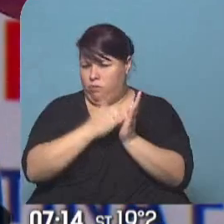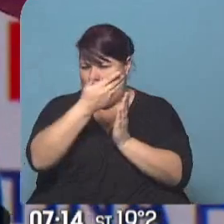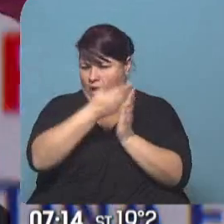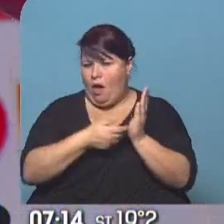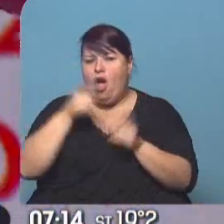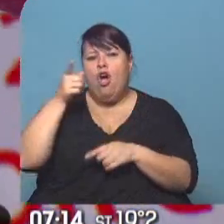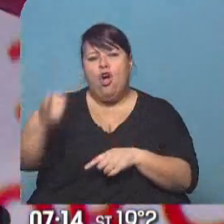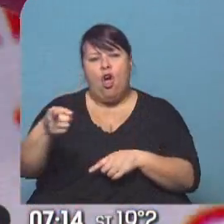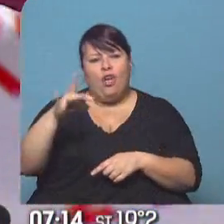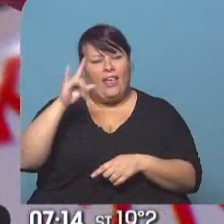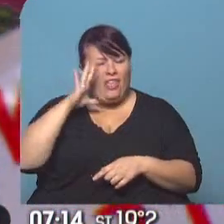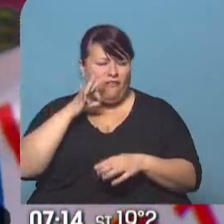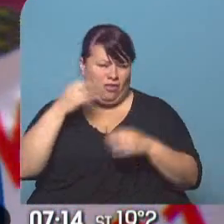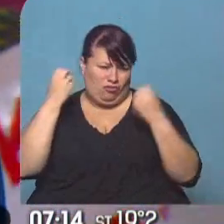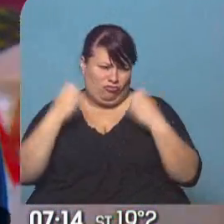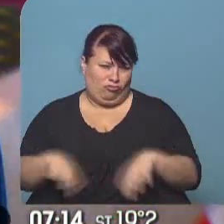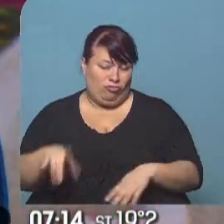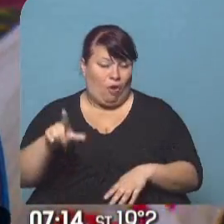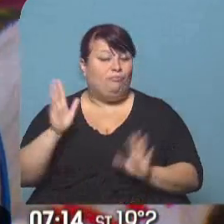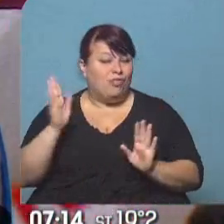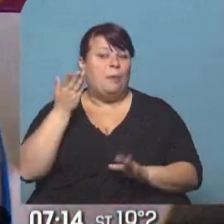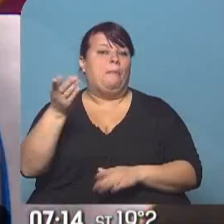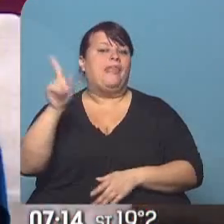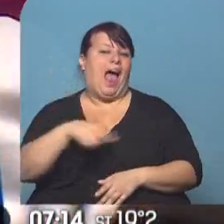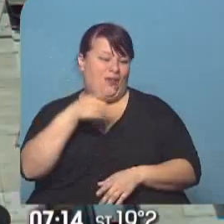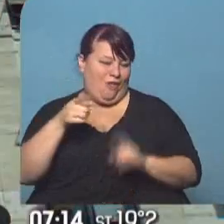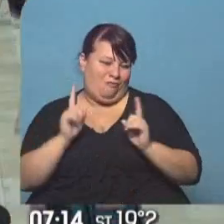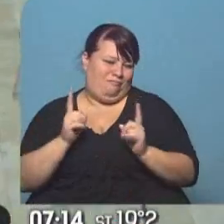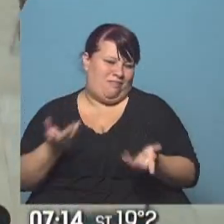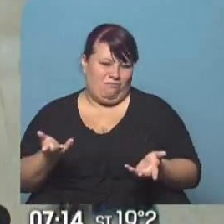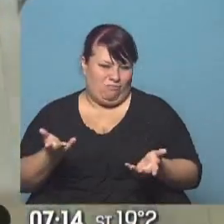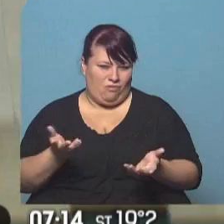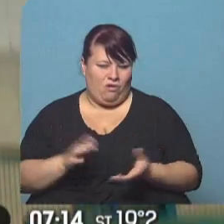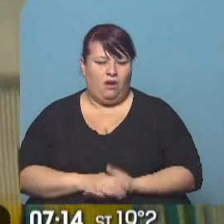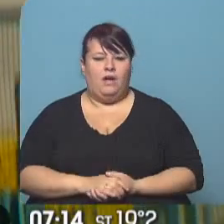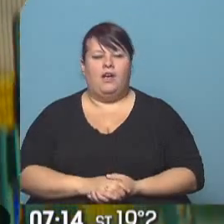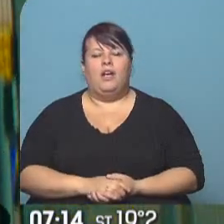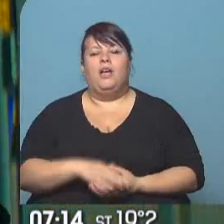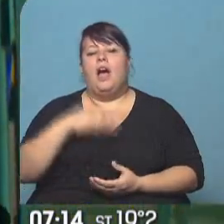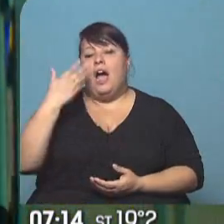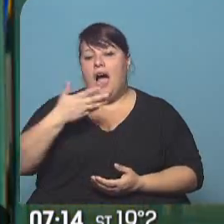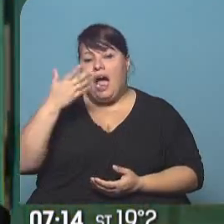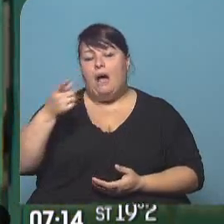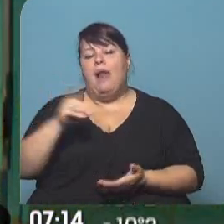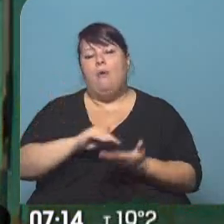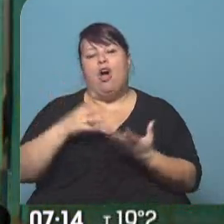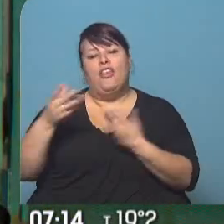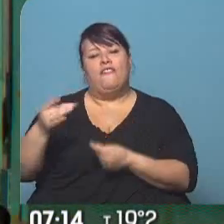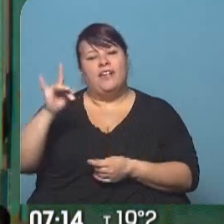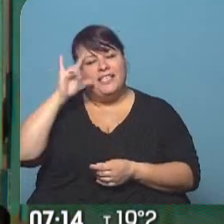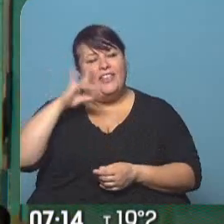sus defendidos es muy grande. Entonces el pedido de nulidades tiene que ver con eso. ¿Sobre los argumentos que esgrimió la defensa de